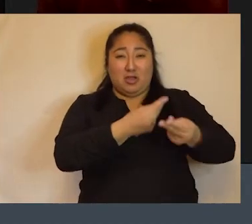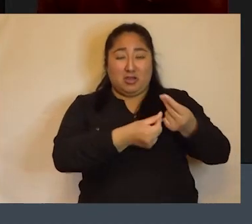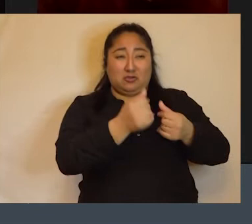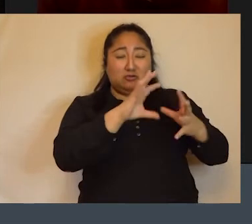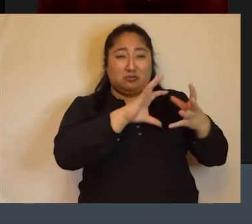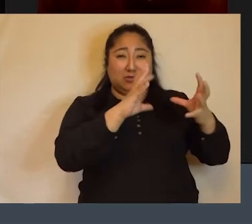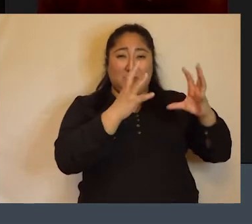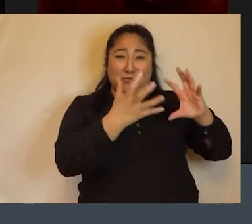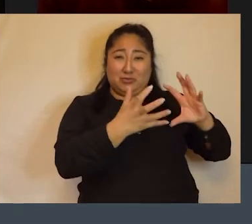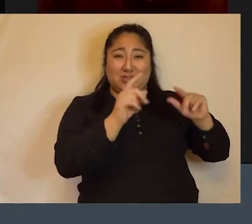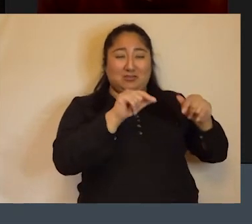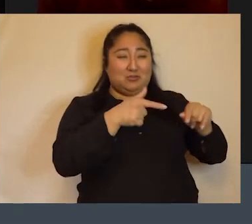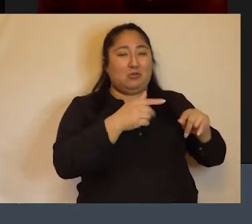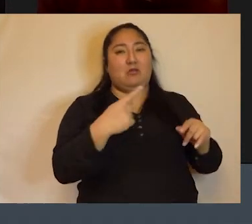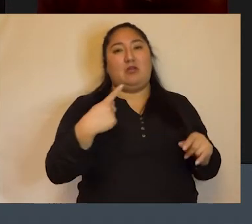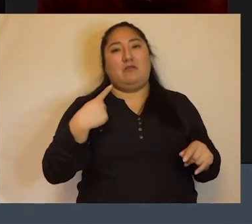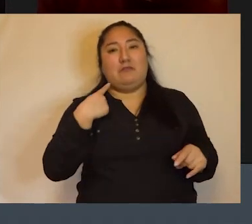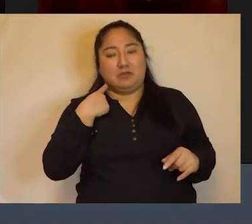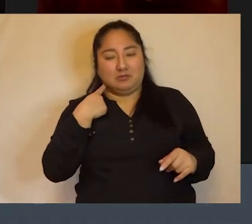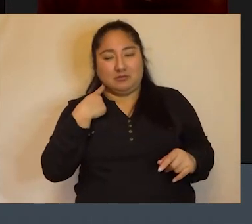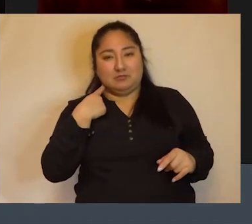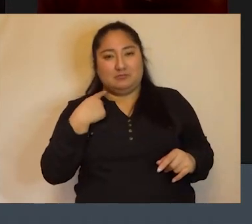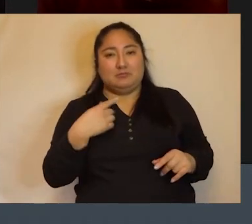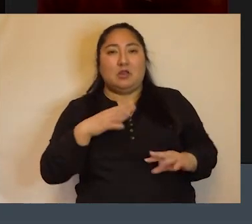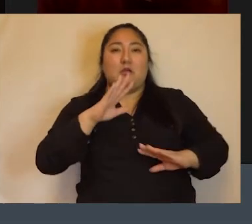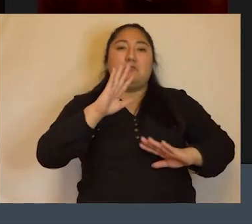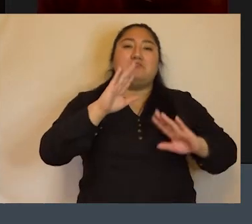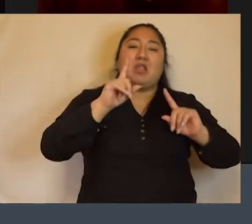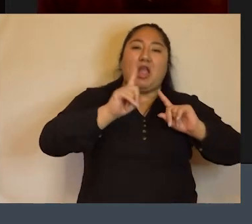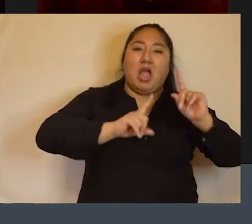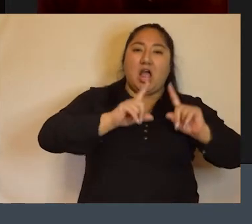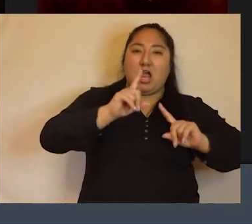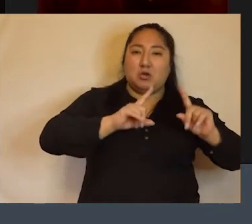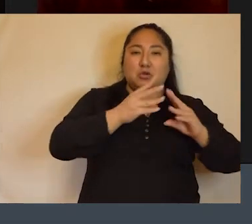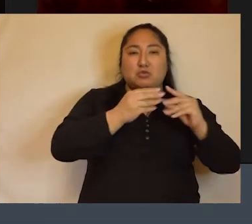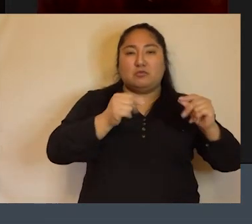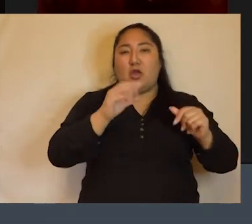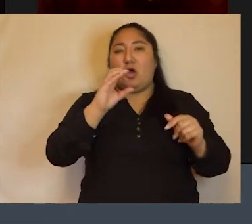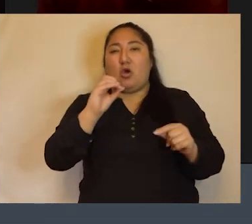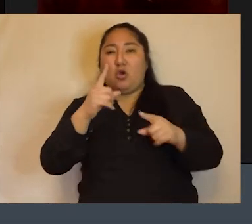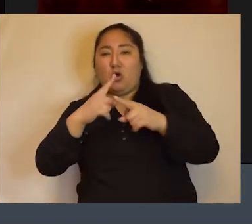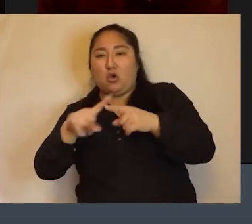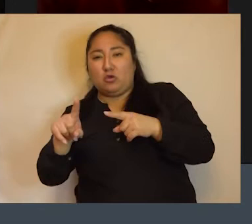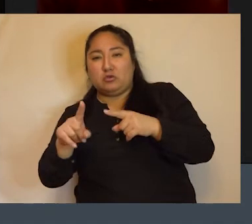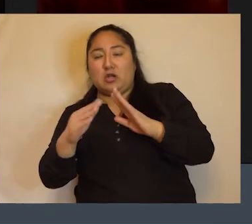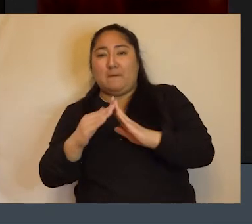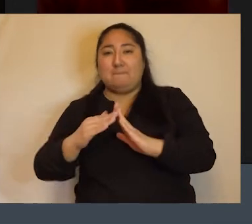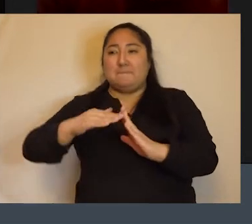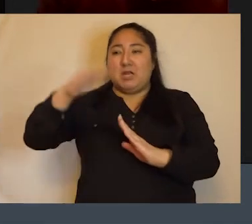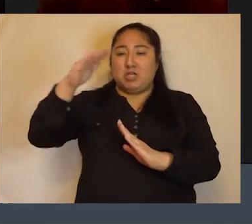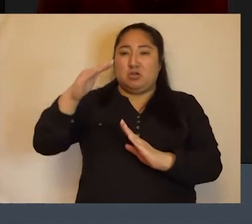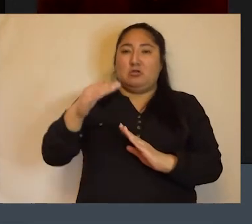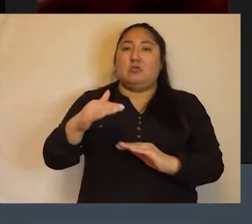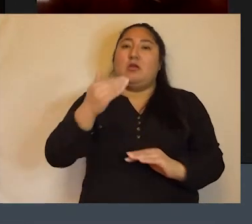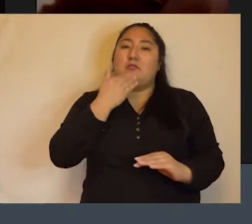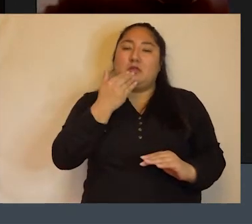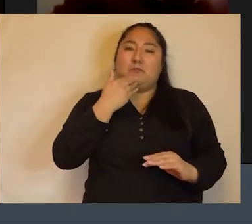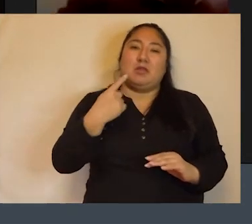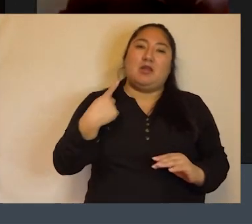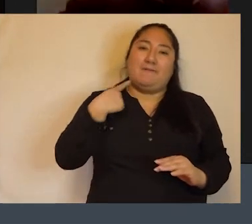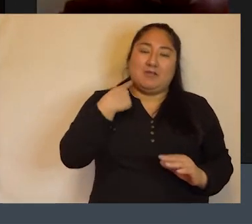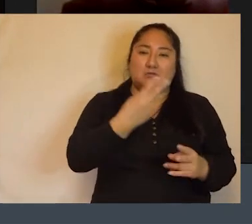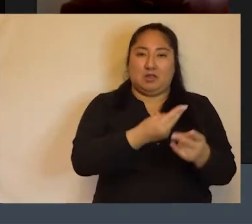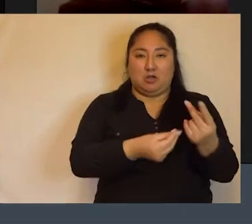mundial llega con algún rezago y con alguna suavizante, o a veces alguna exageración, también llega a